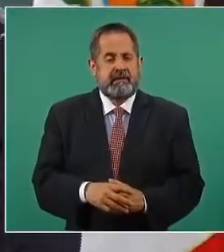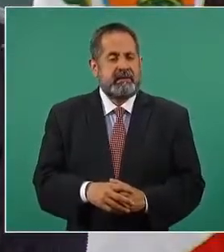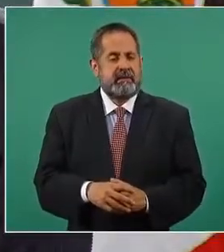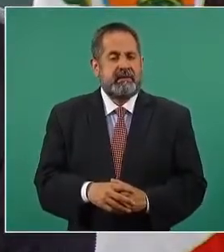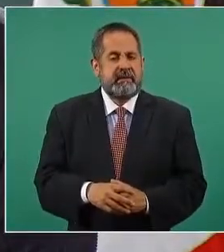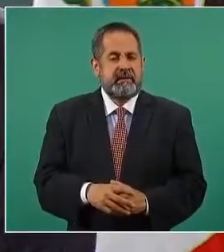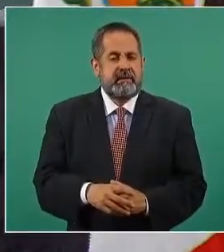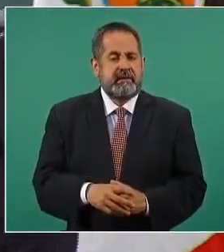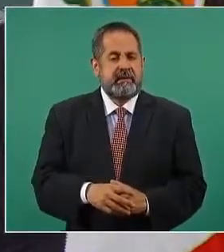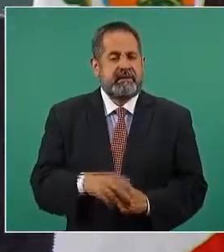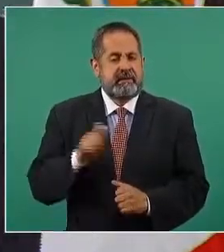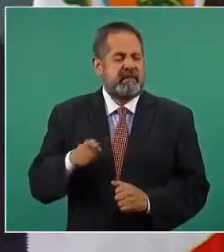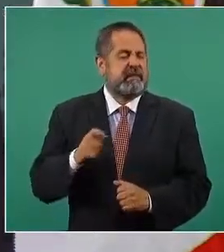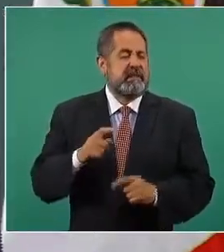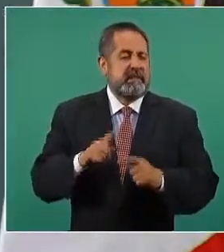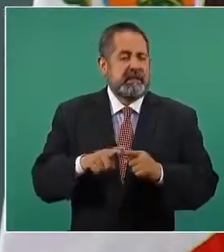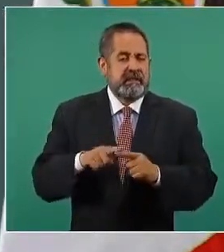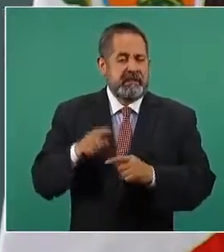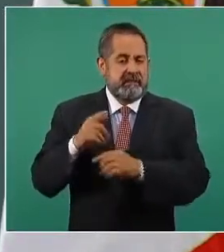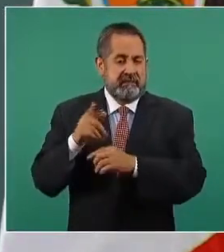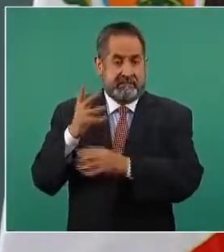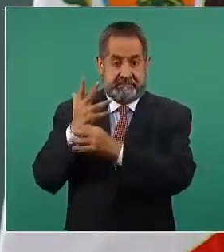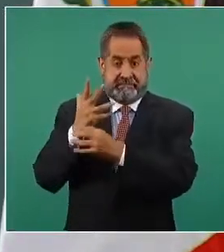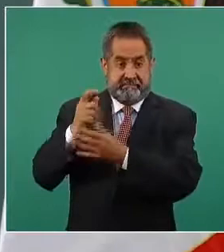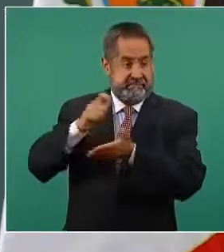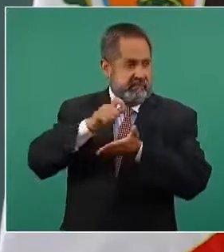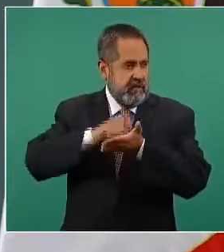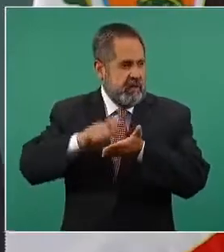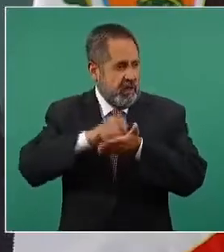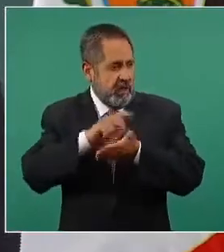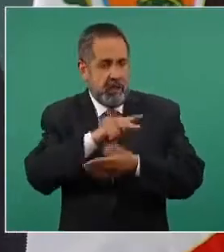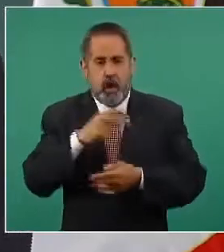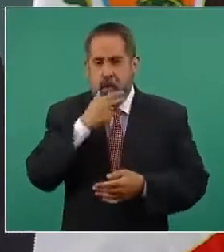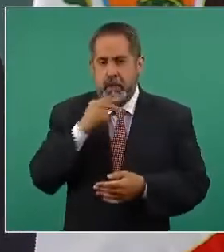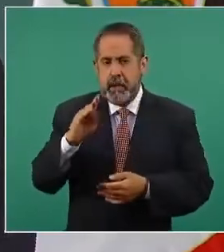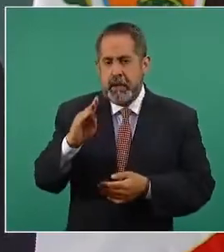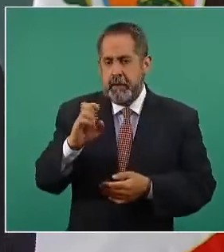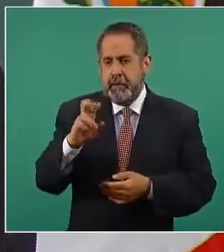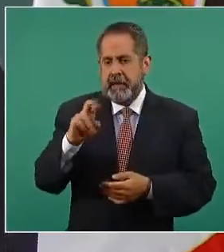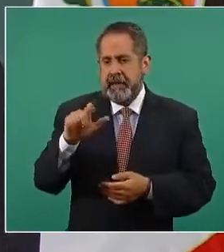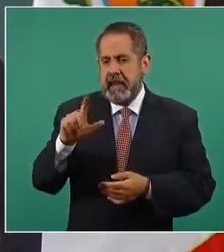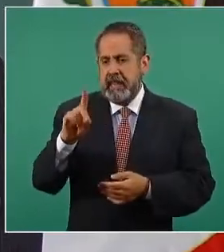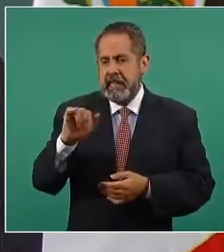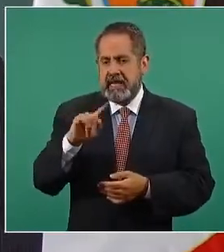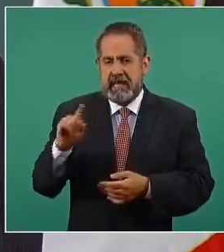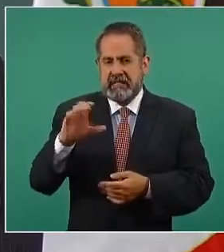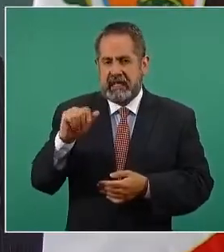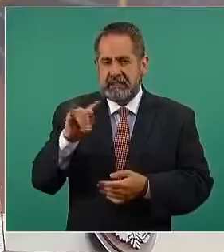recordando lo que narró Bernal Díaz del Castillo.